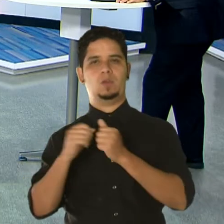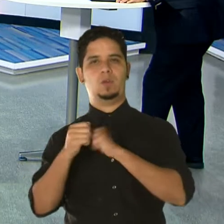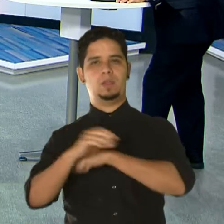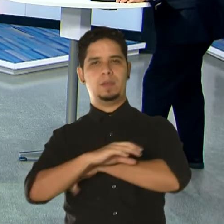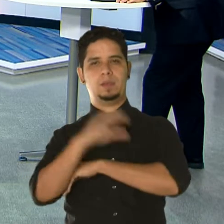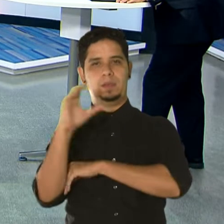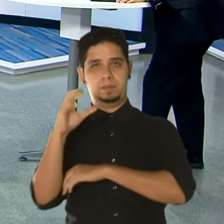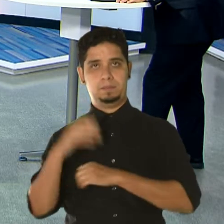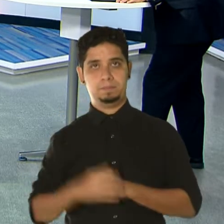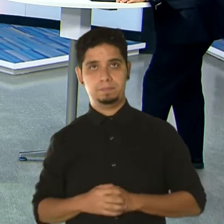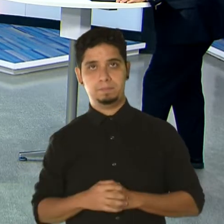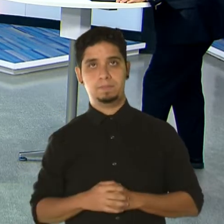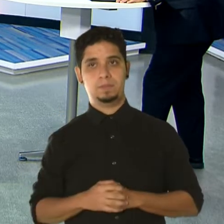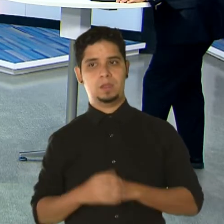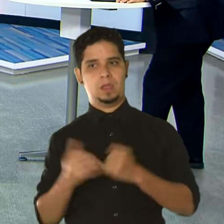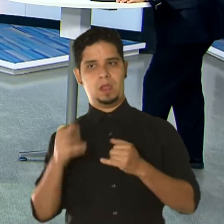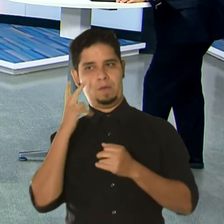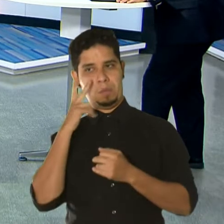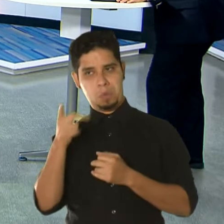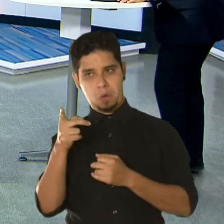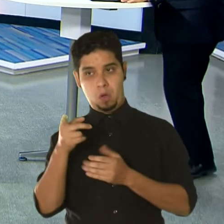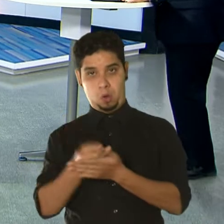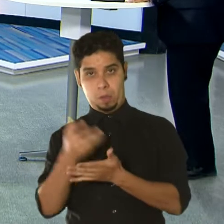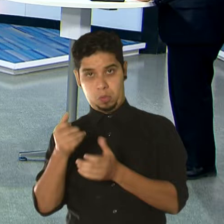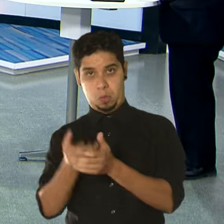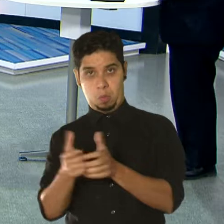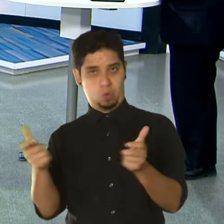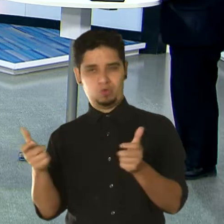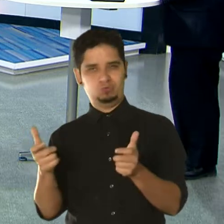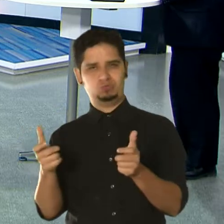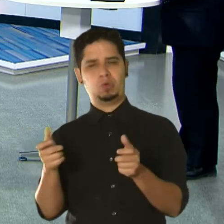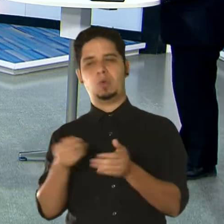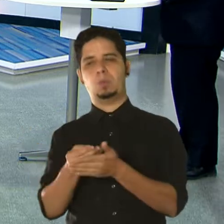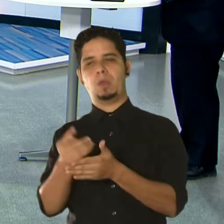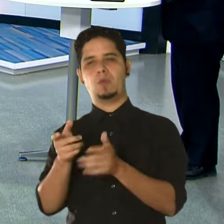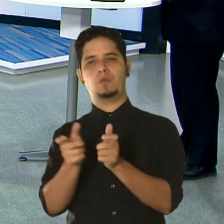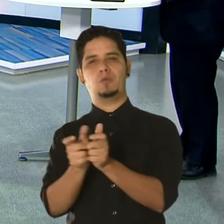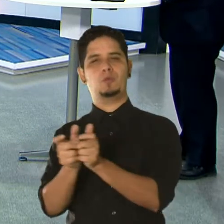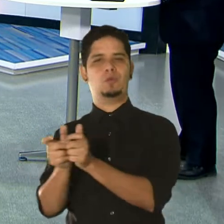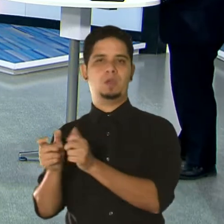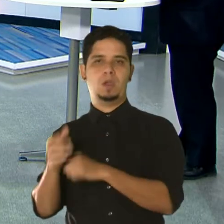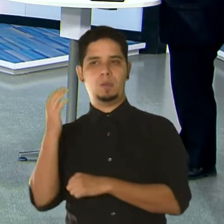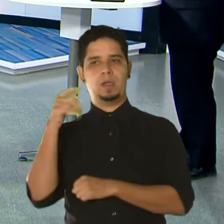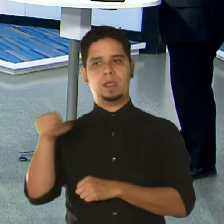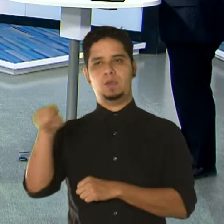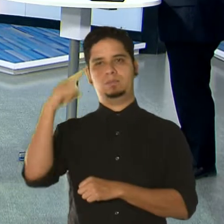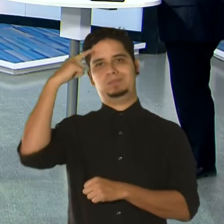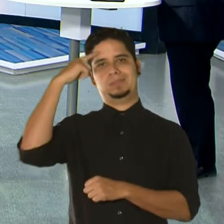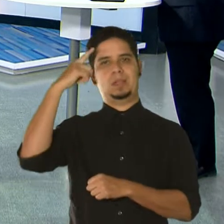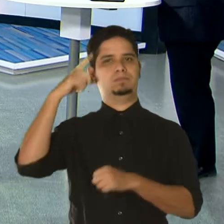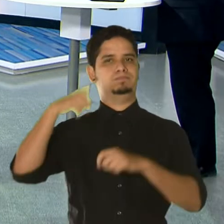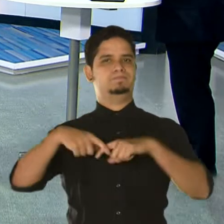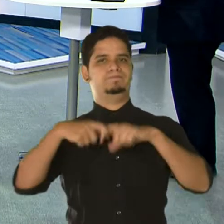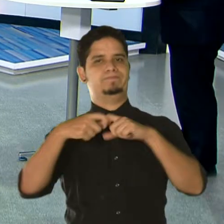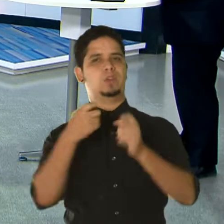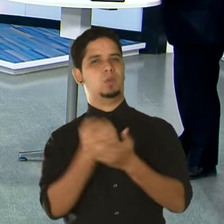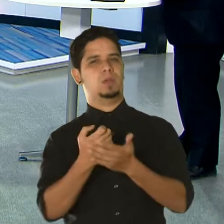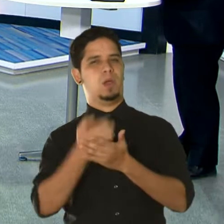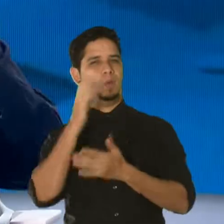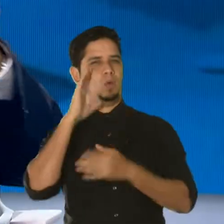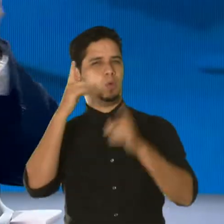están parados, en el sentido de no están comprando mucho. En el caso de ellos, la expectativa es que viene una recesión. Pero